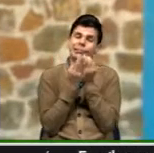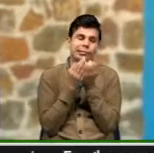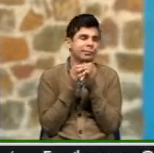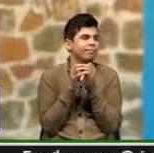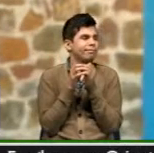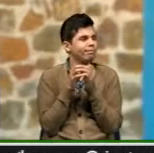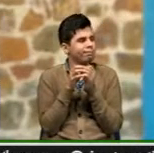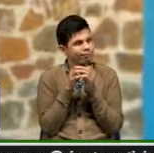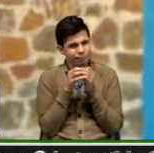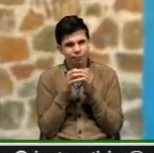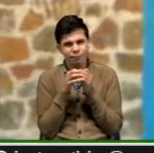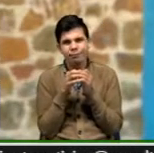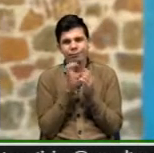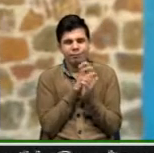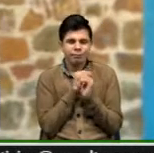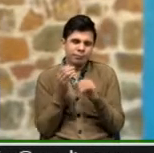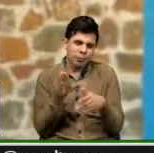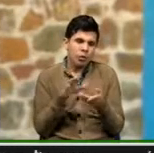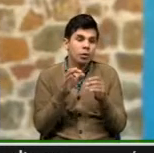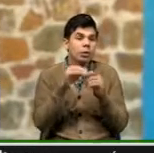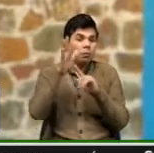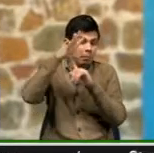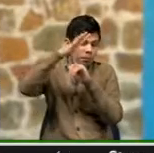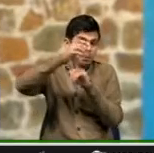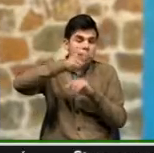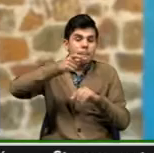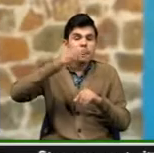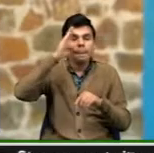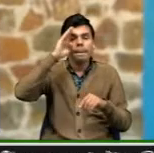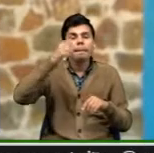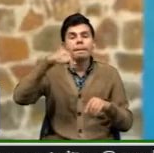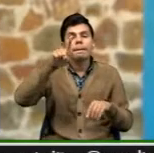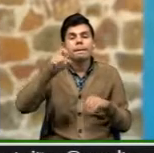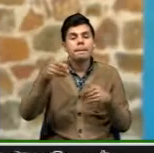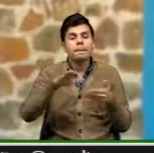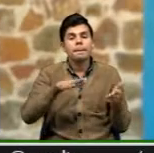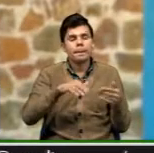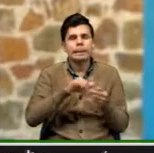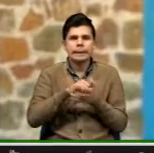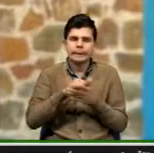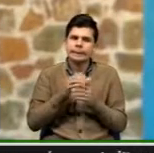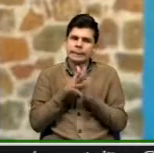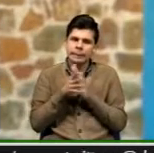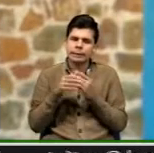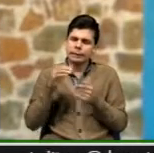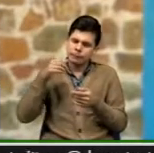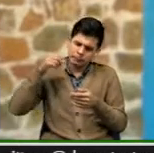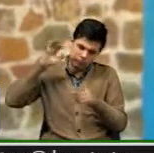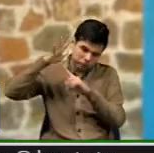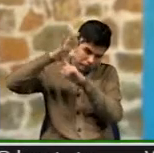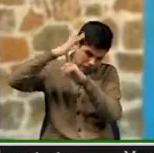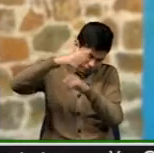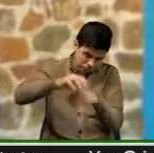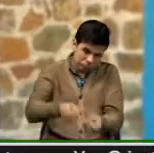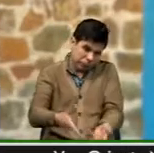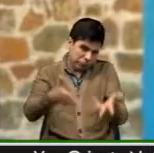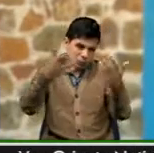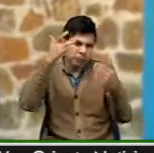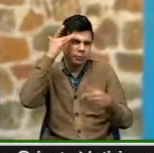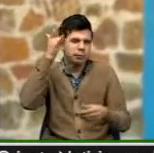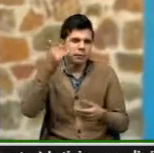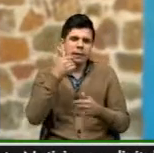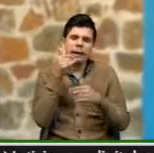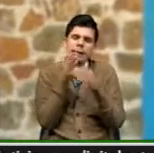seres queridos específicamente sus padres piden una explicación más contundente sobre las causas que provocaron la caída del helicóptero ellos